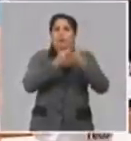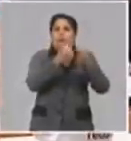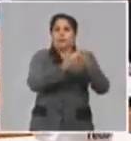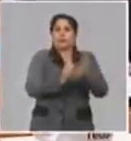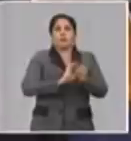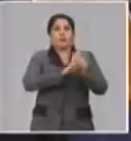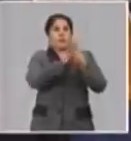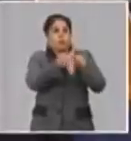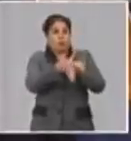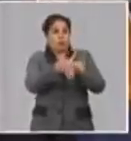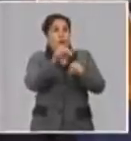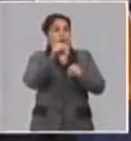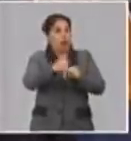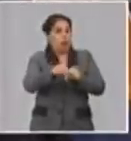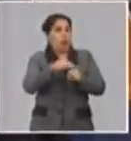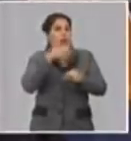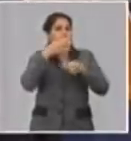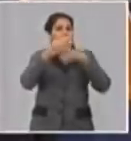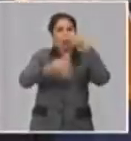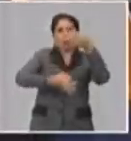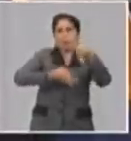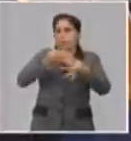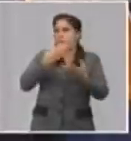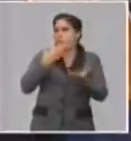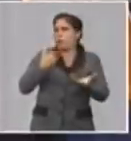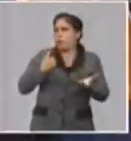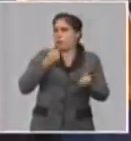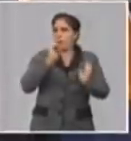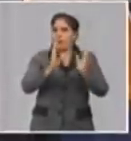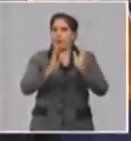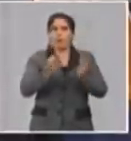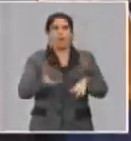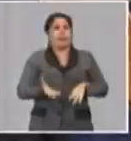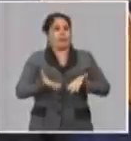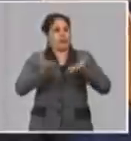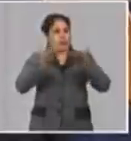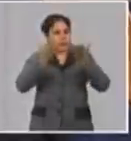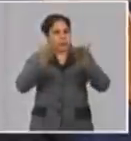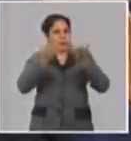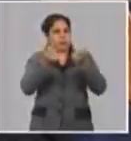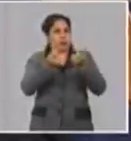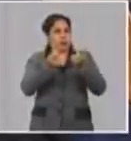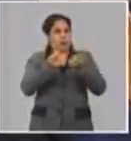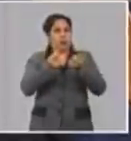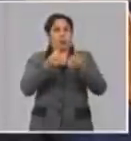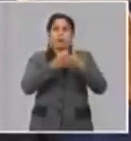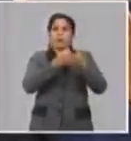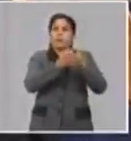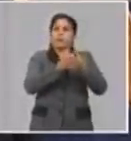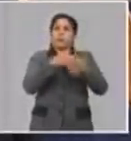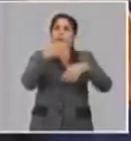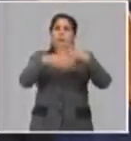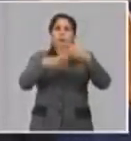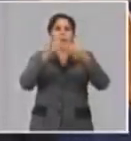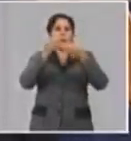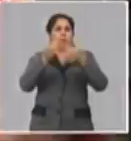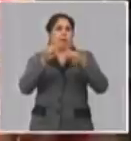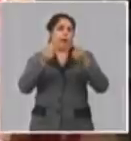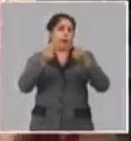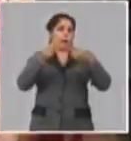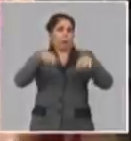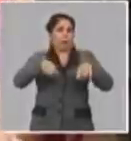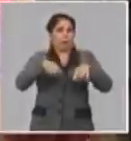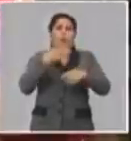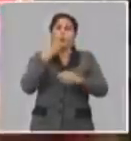la pandemia, y ahora cómo se expresará hacia esta etapa de recuperación económica y de enfrentamiento a la crisis económica. Gracias,